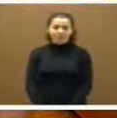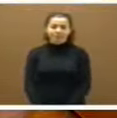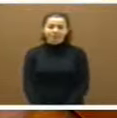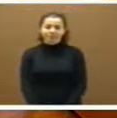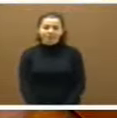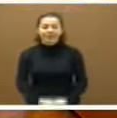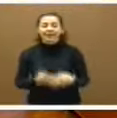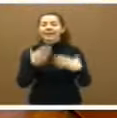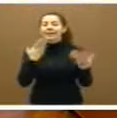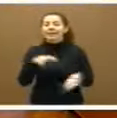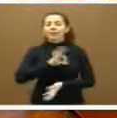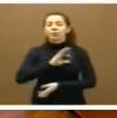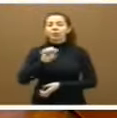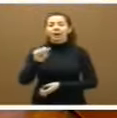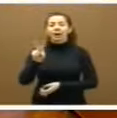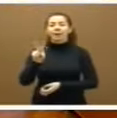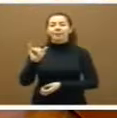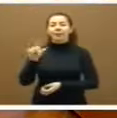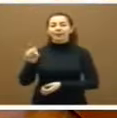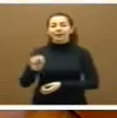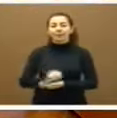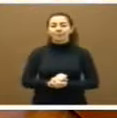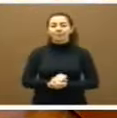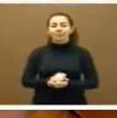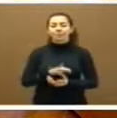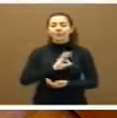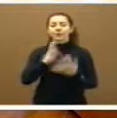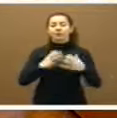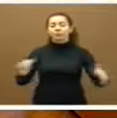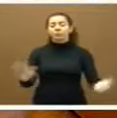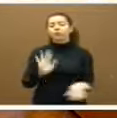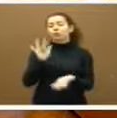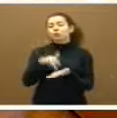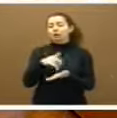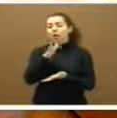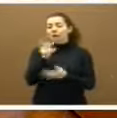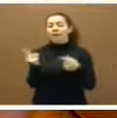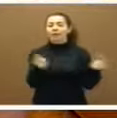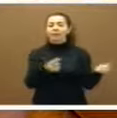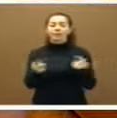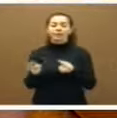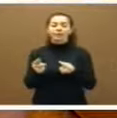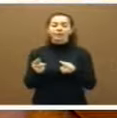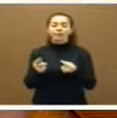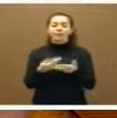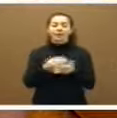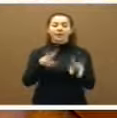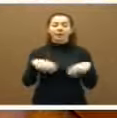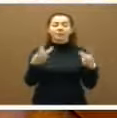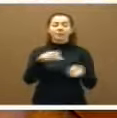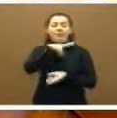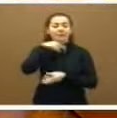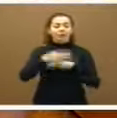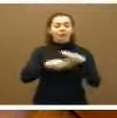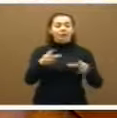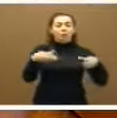Muchas gracias, señora Ávila. Señorías, a continuación debatiremos el conjunto de cuatro enmiendas reservadas por el Grupo